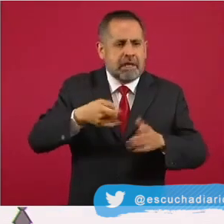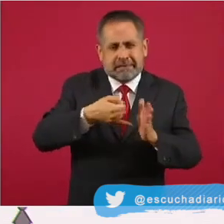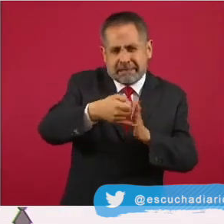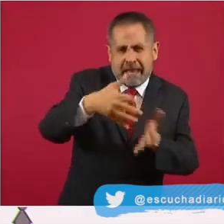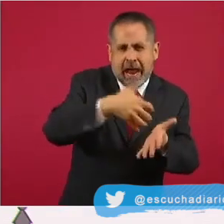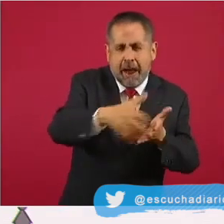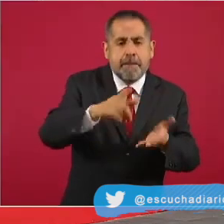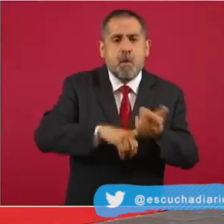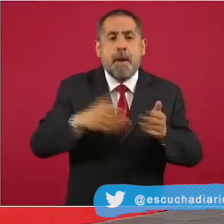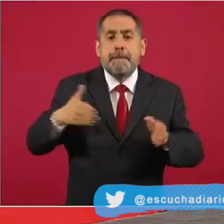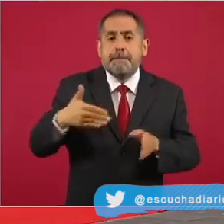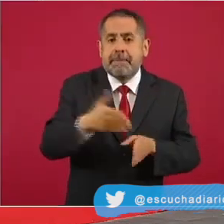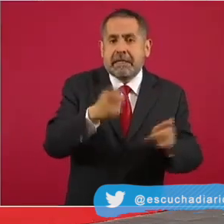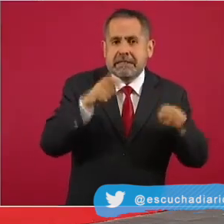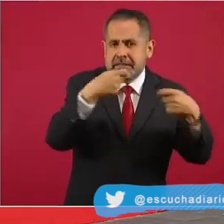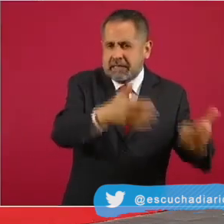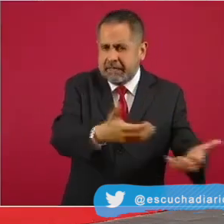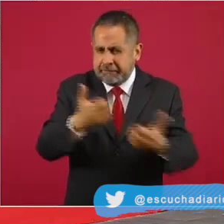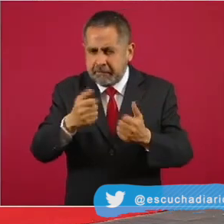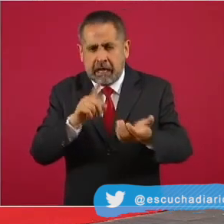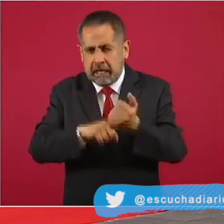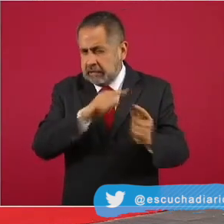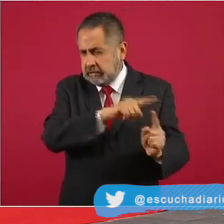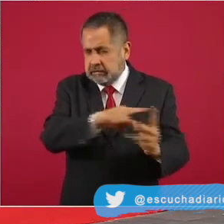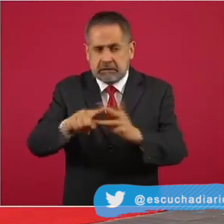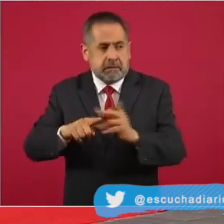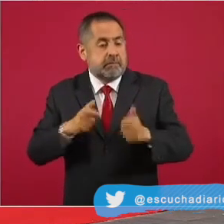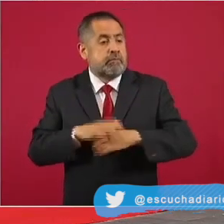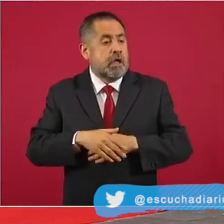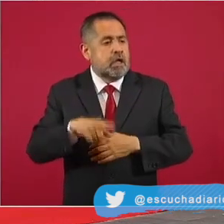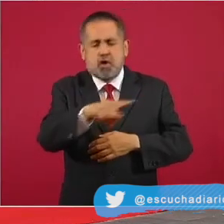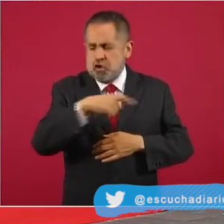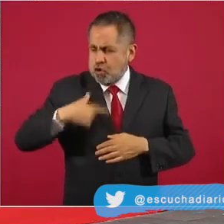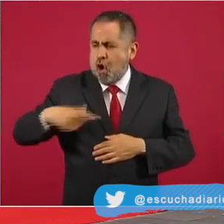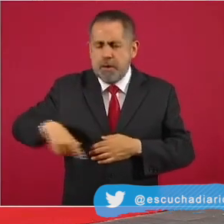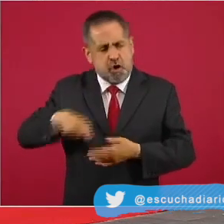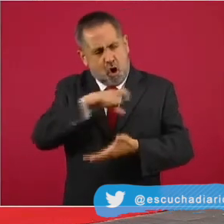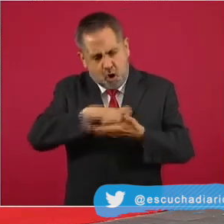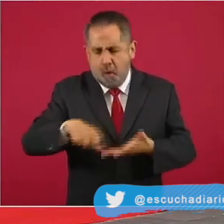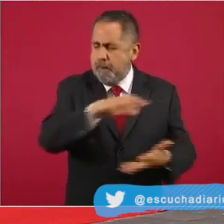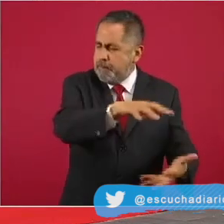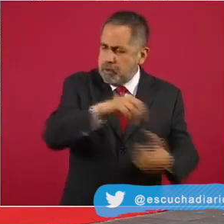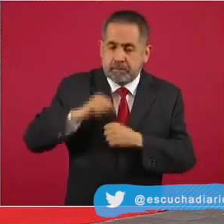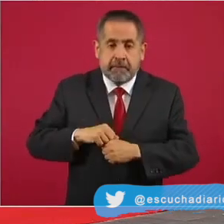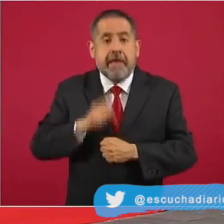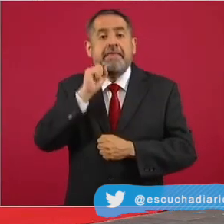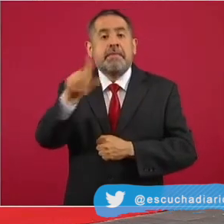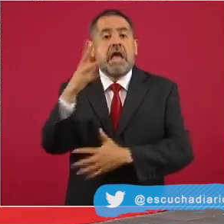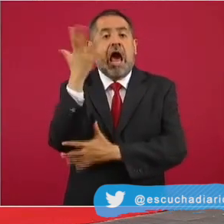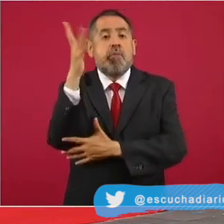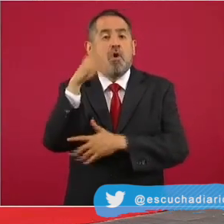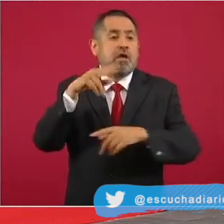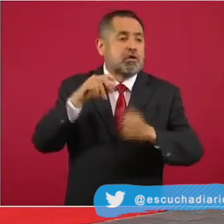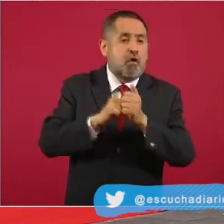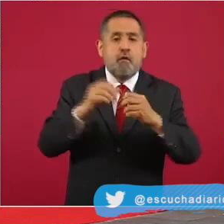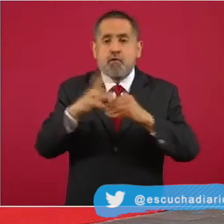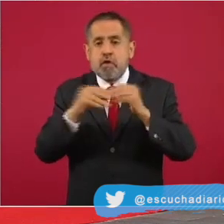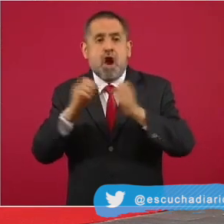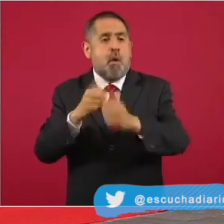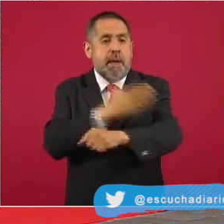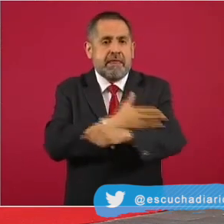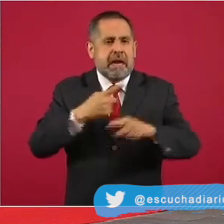Se restablecieron los precios de garantía. Se están sembrando árboles frutales y maderables en 1 millón